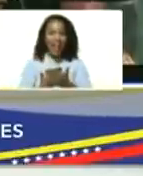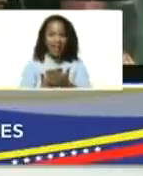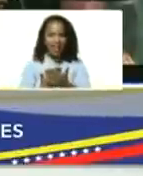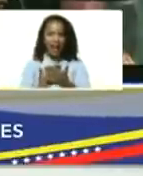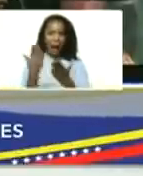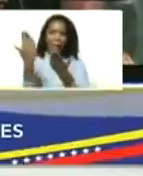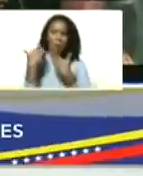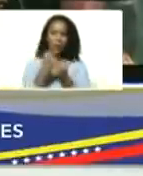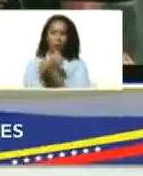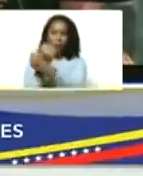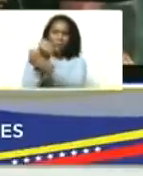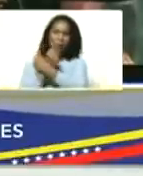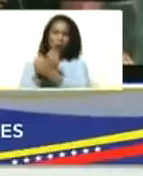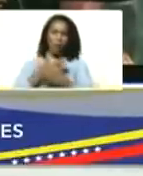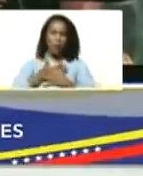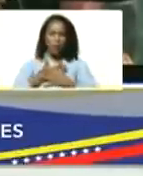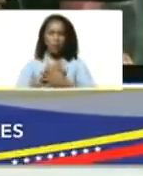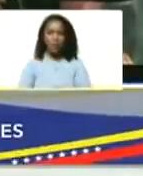amor